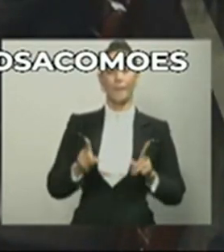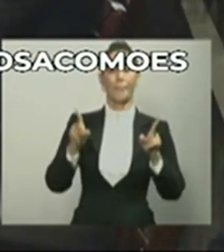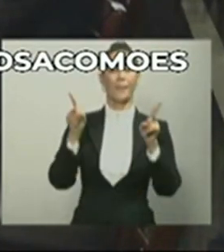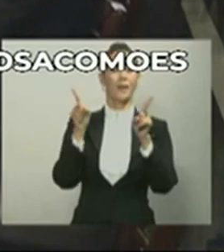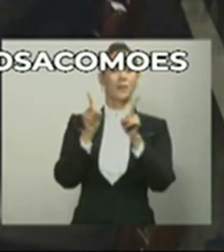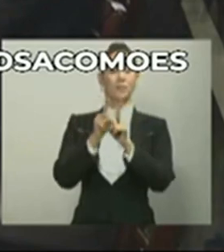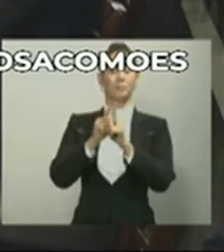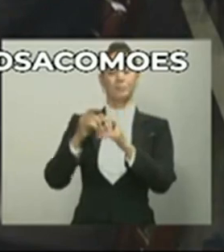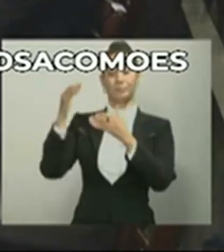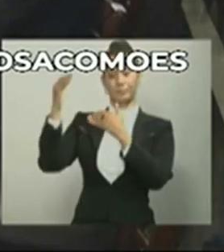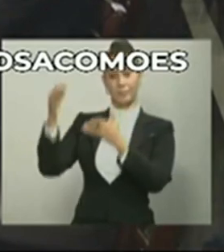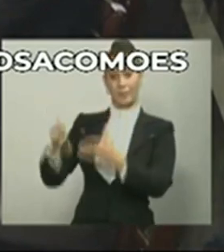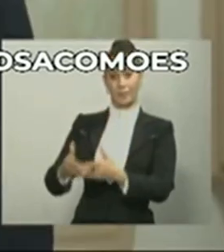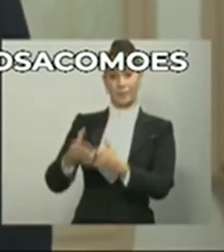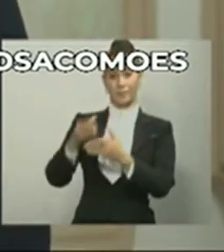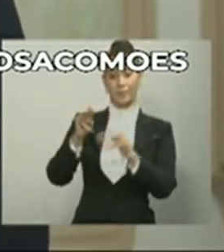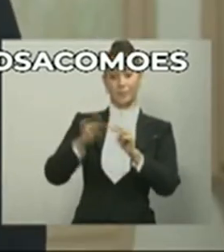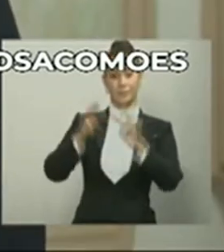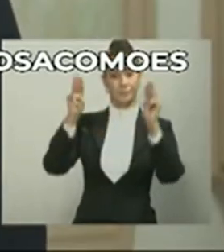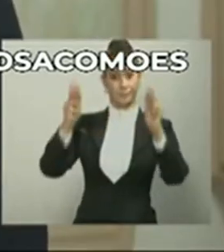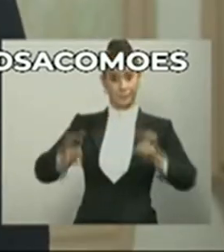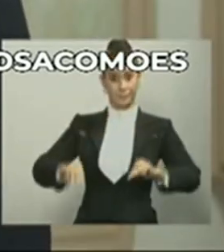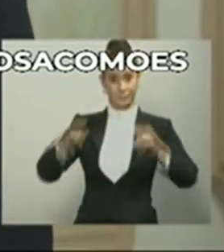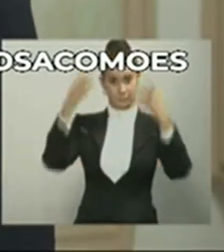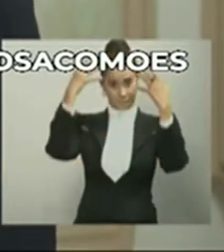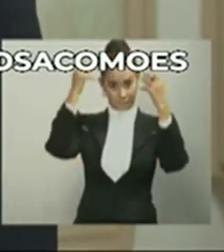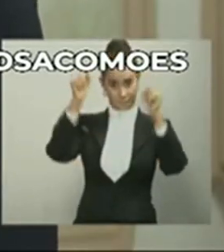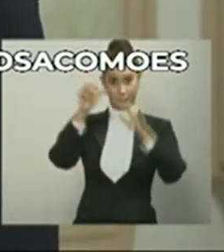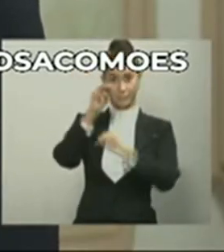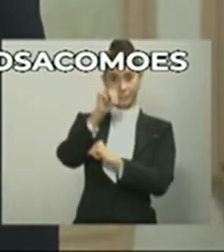señor Lisandro Macarrulla, ministro de la Presidencia.